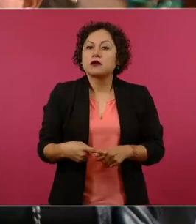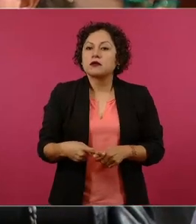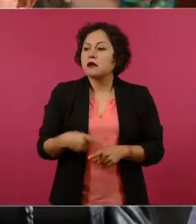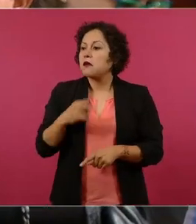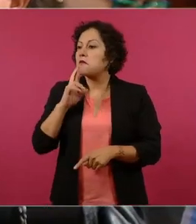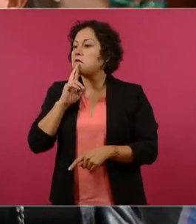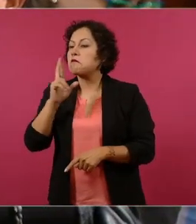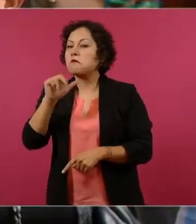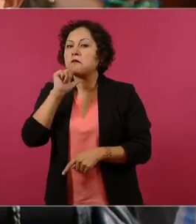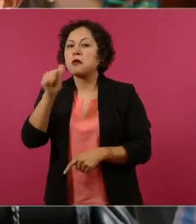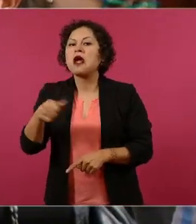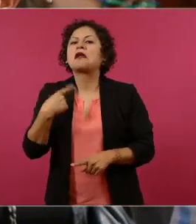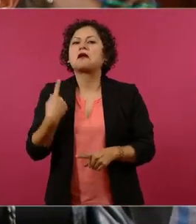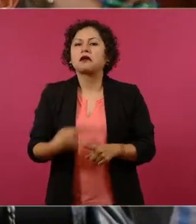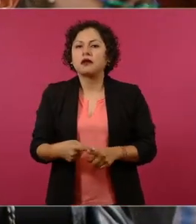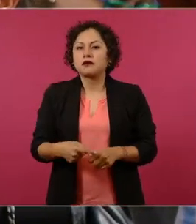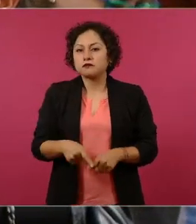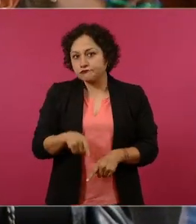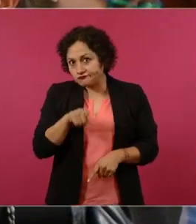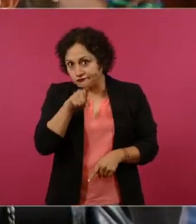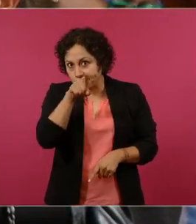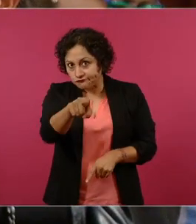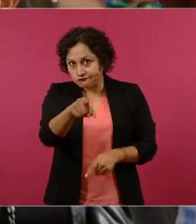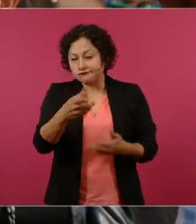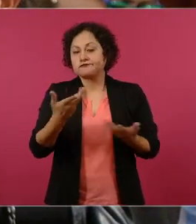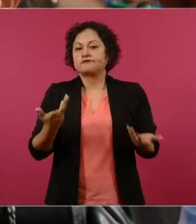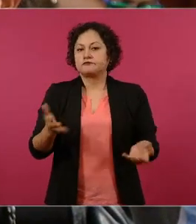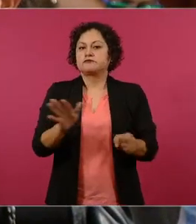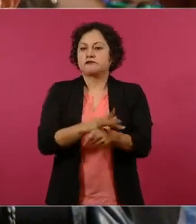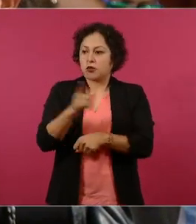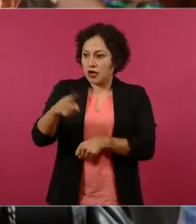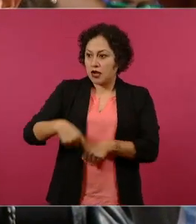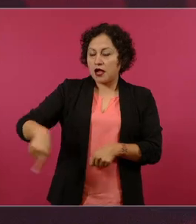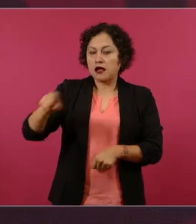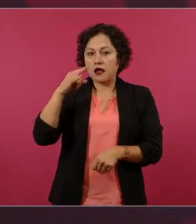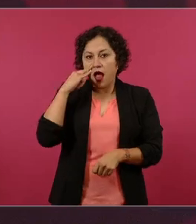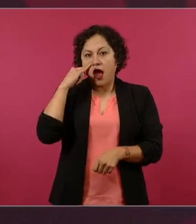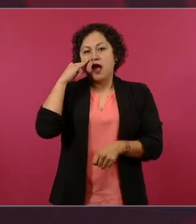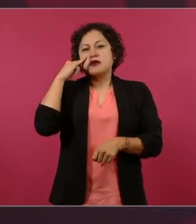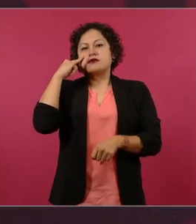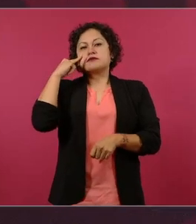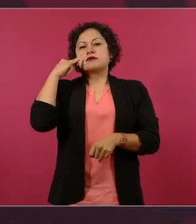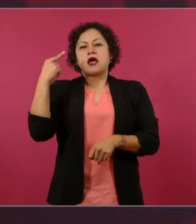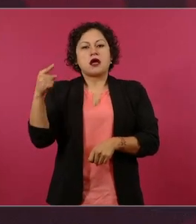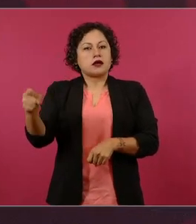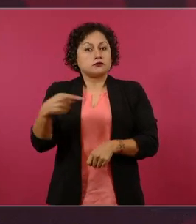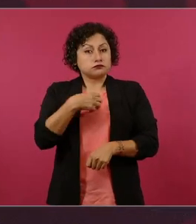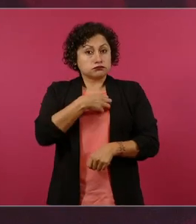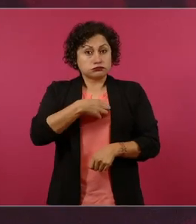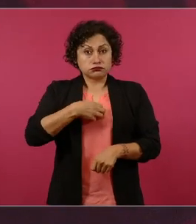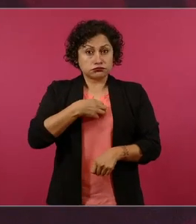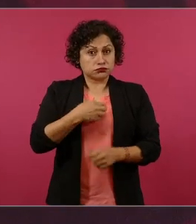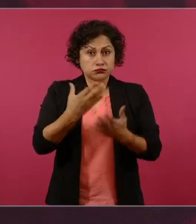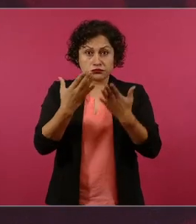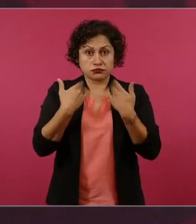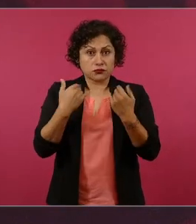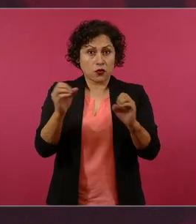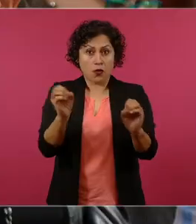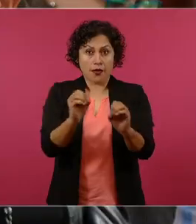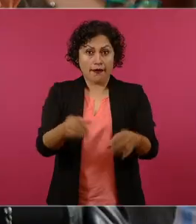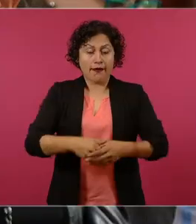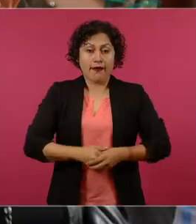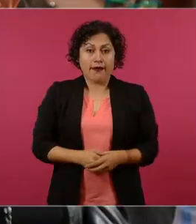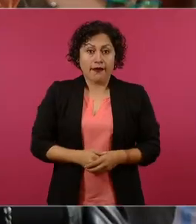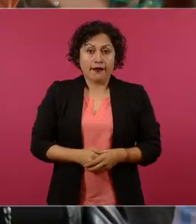presidente y por eso están sentidos también no están felices no están felices